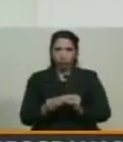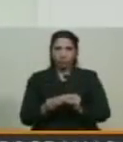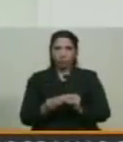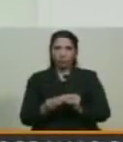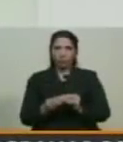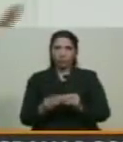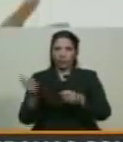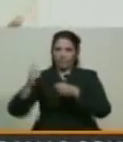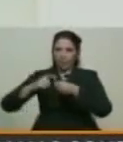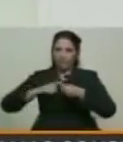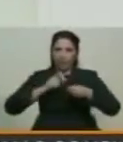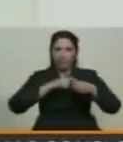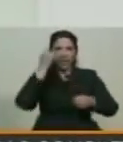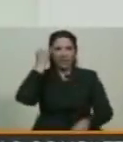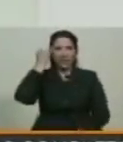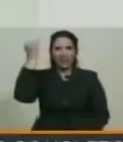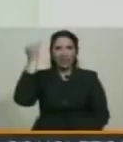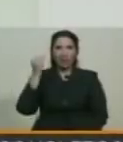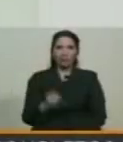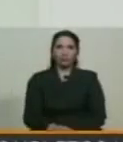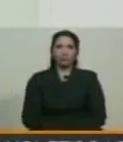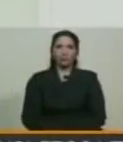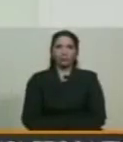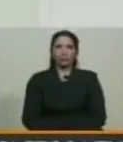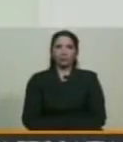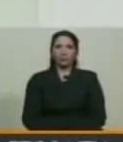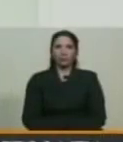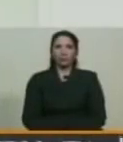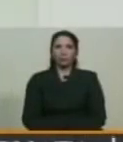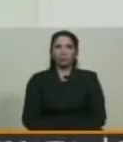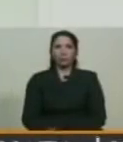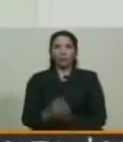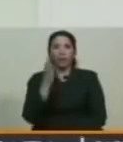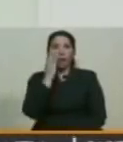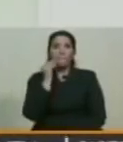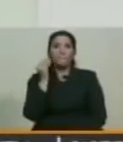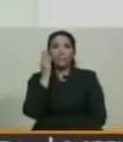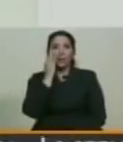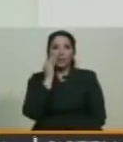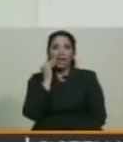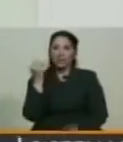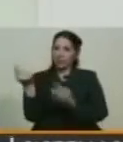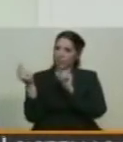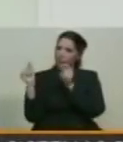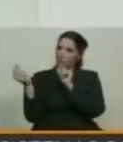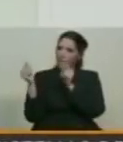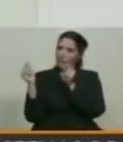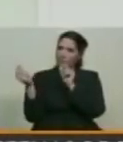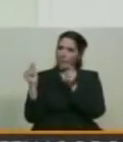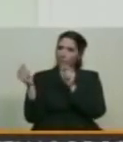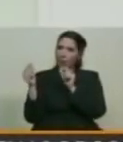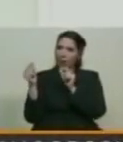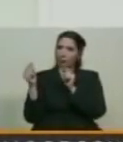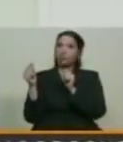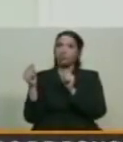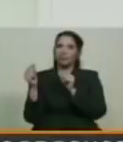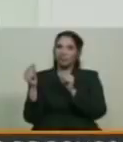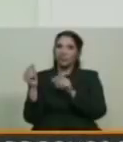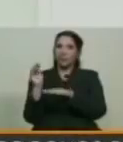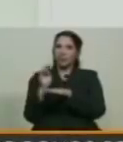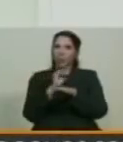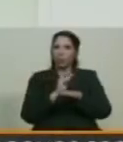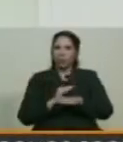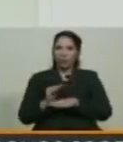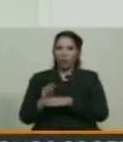incorporando ideas. Esta mañana puedo hablar de mi experiencia con la vicepresidencia política de Seguridad y Paz. Todos